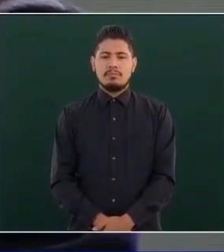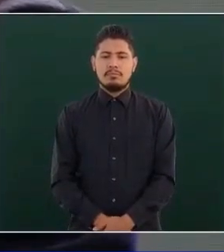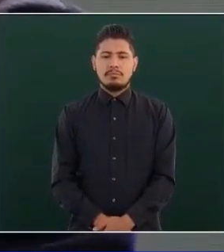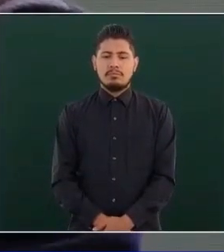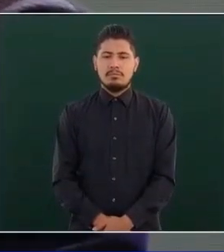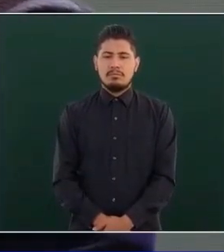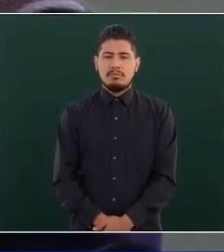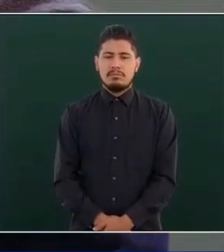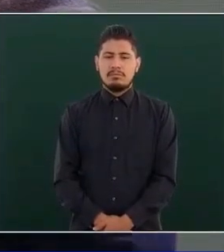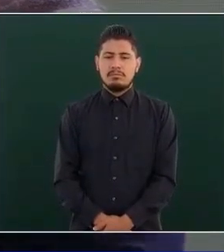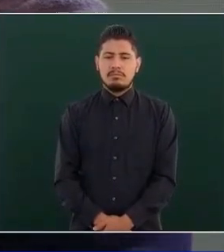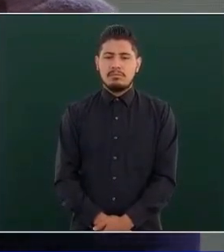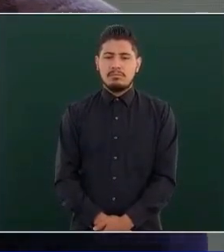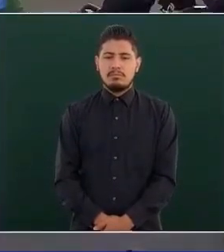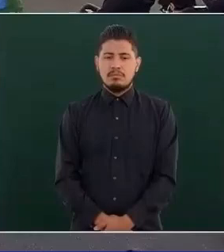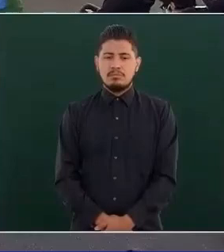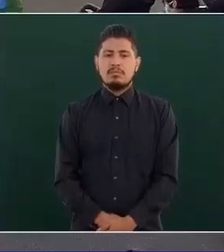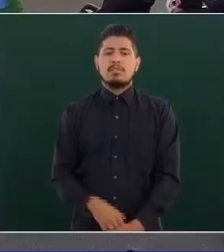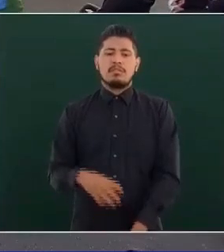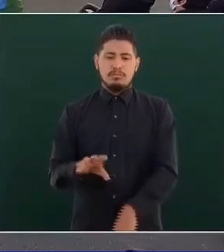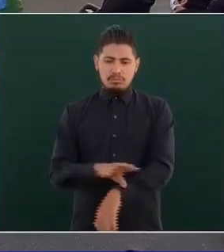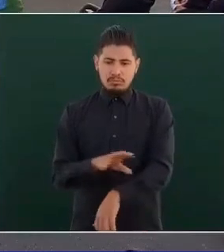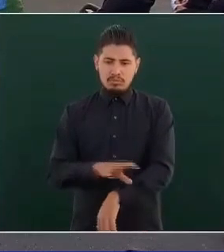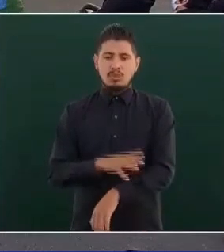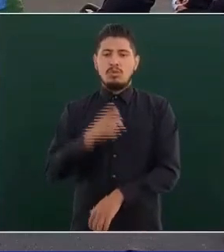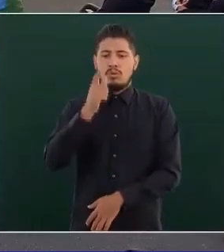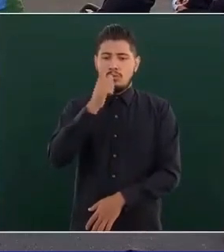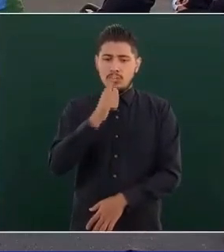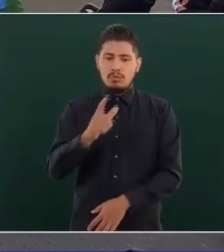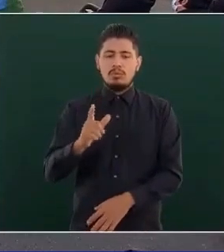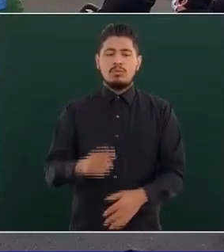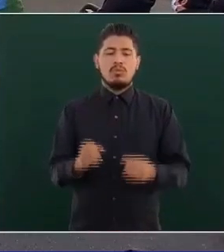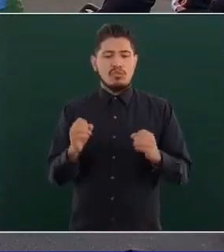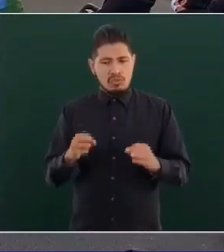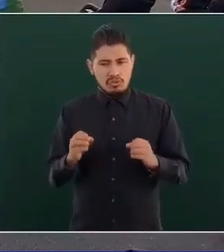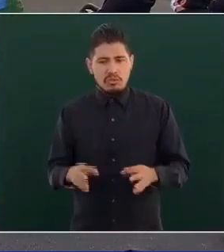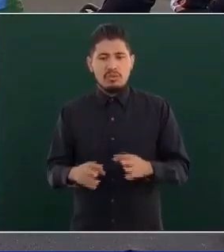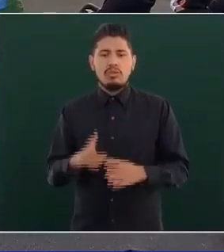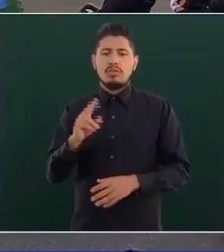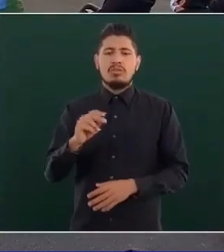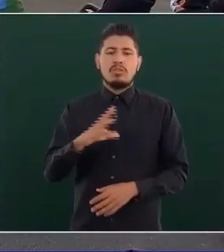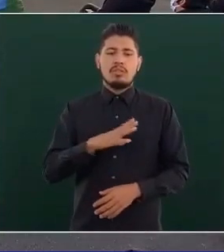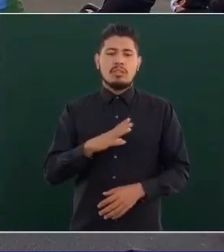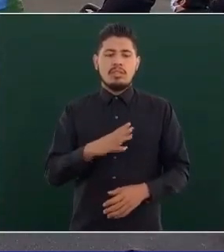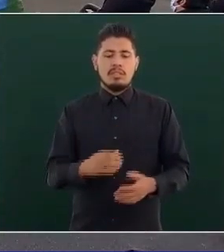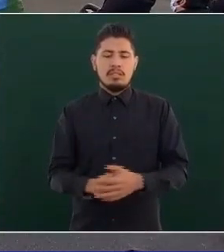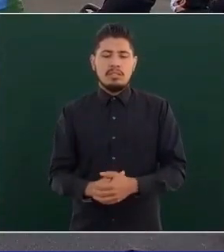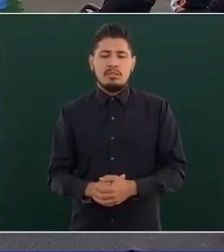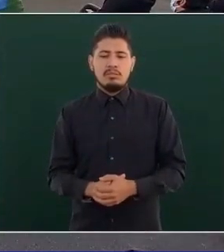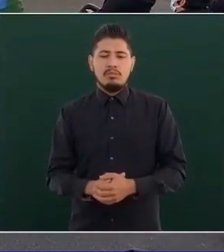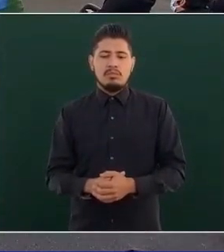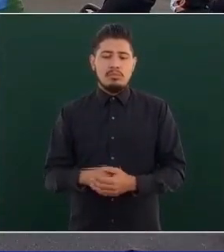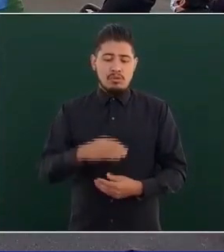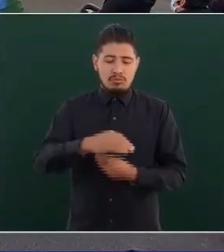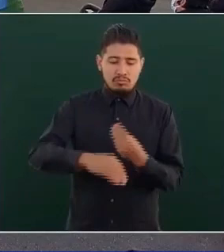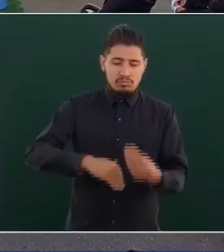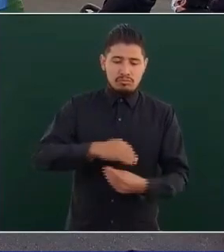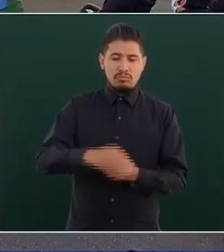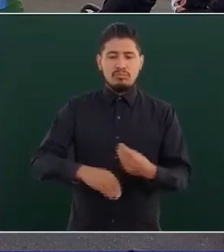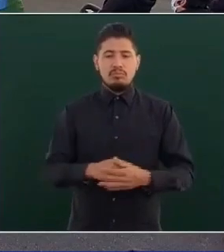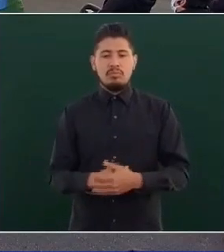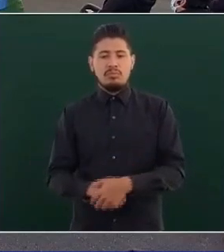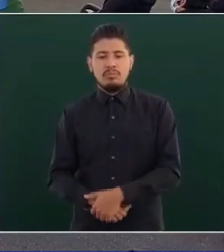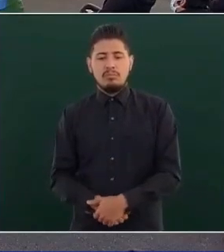Porque la Comisión Federal de Electricidad no tiene fines de lucro.